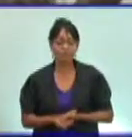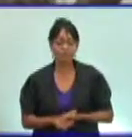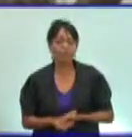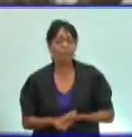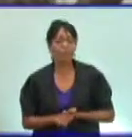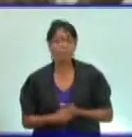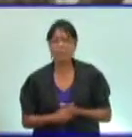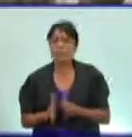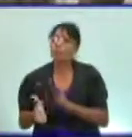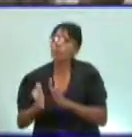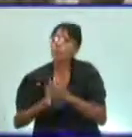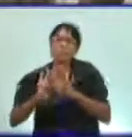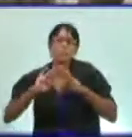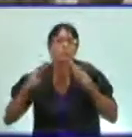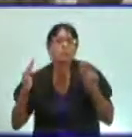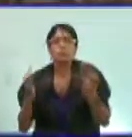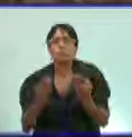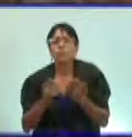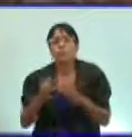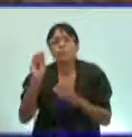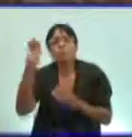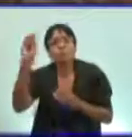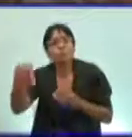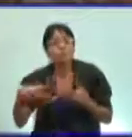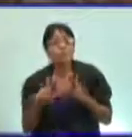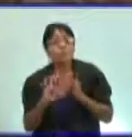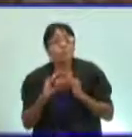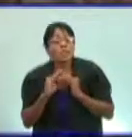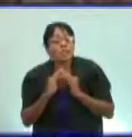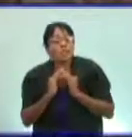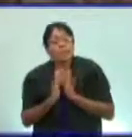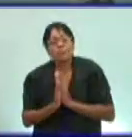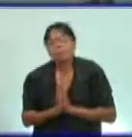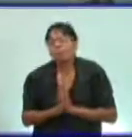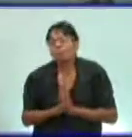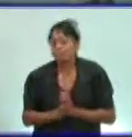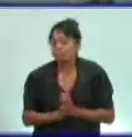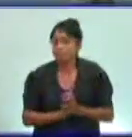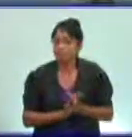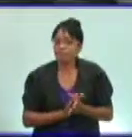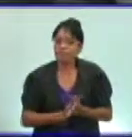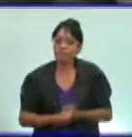Cuéntanos todo lo que sabes.